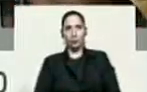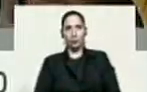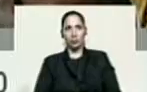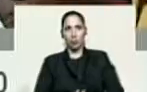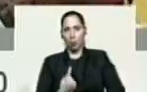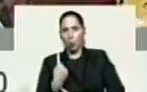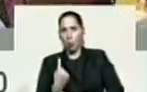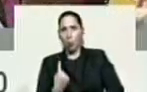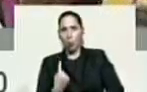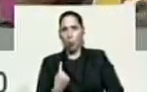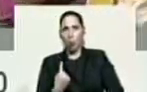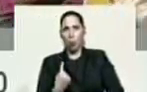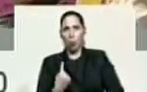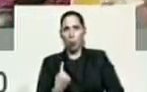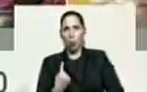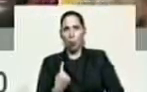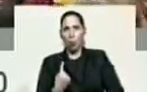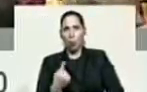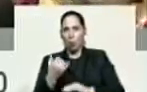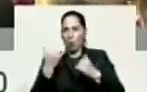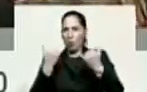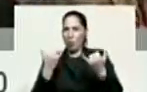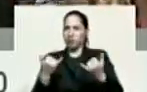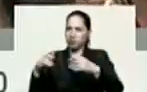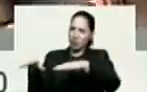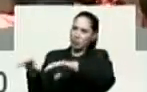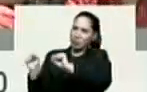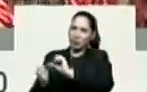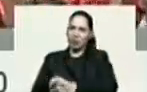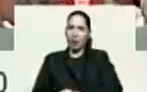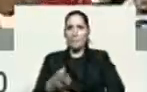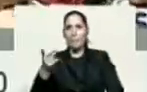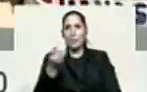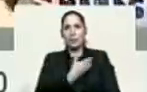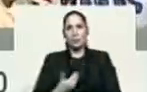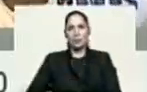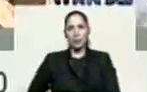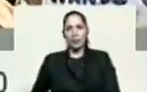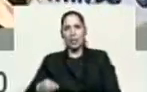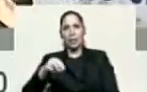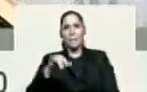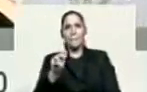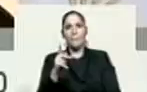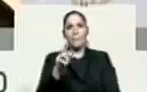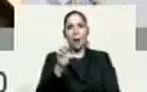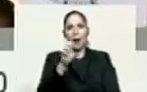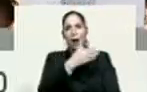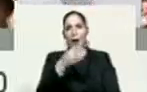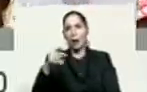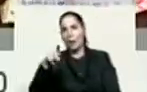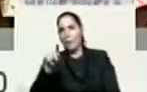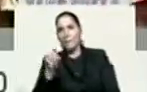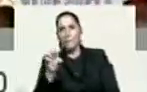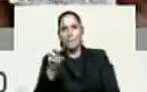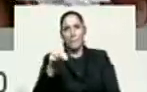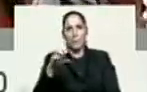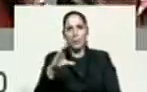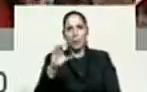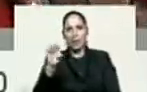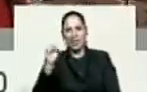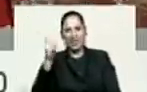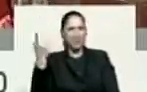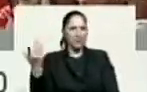halcones más recientes del imperialismo, el vicepresidente Mike Pence de Estados Unidos. ¿Y a qué ha